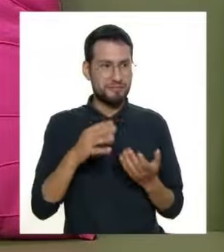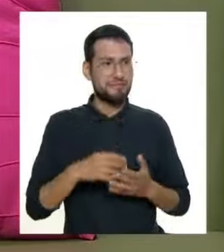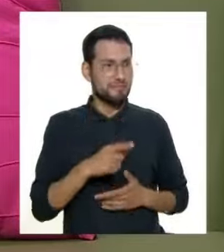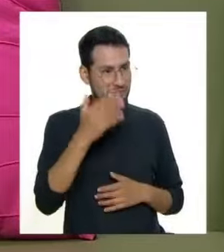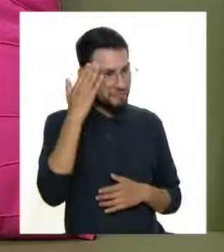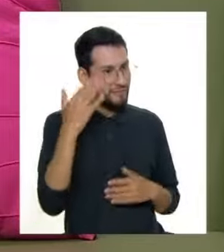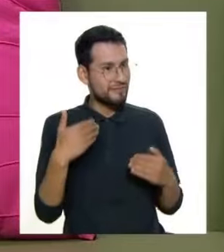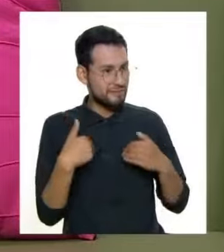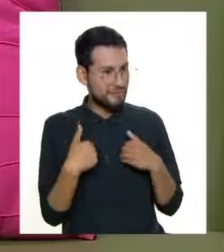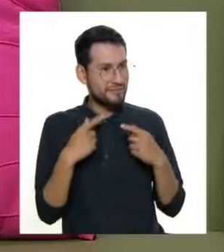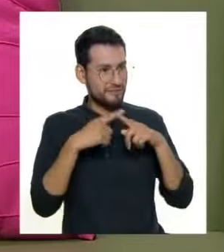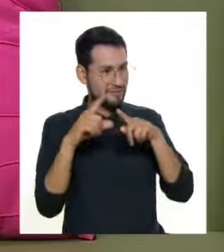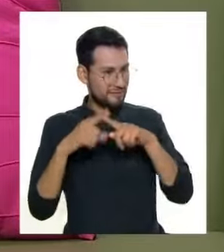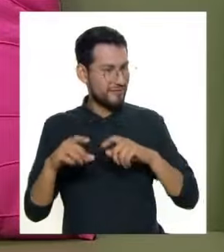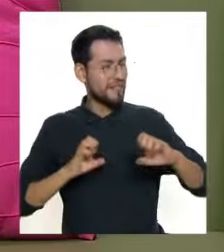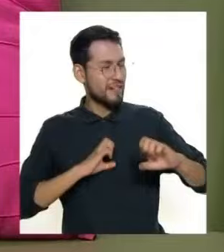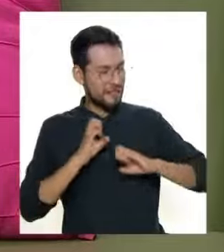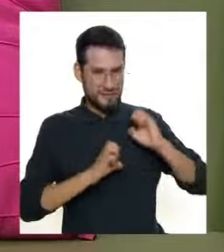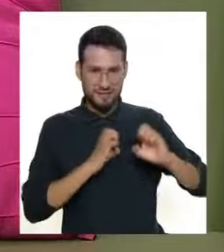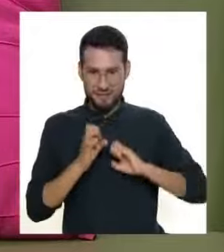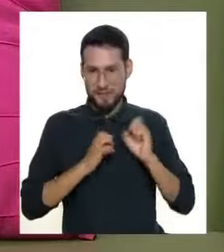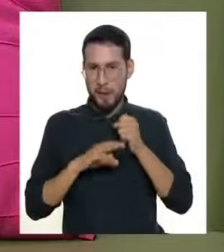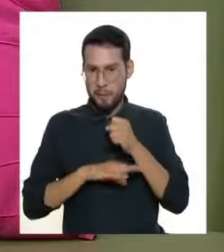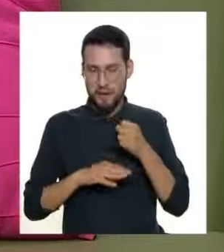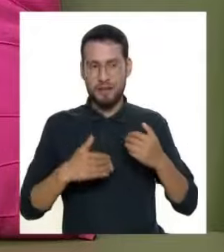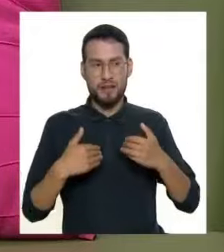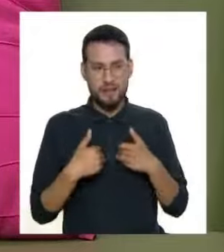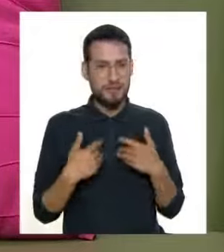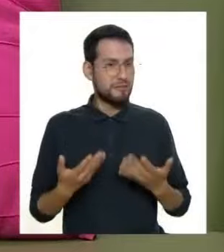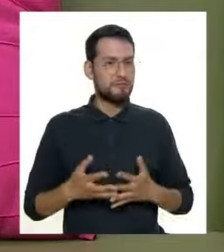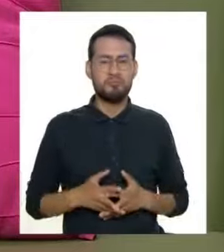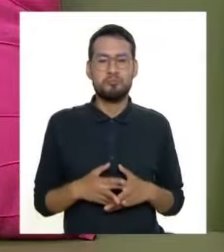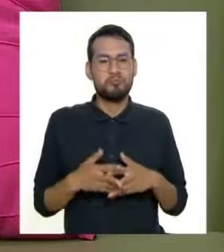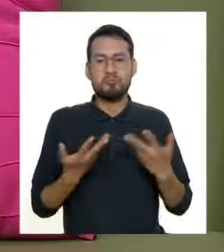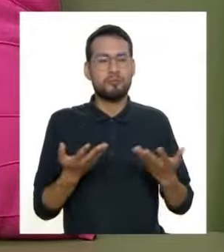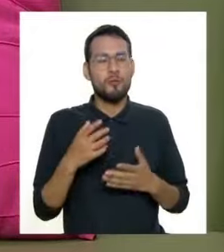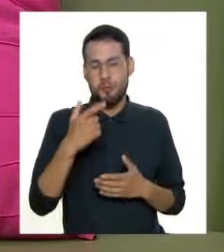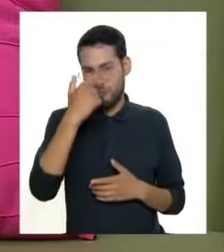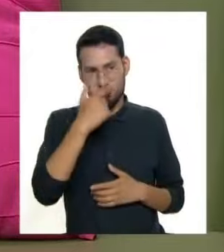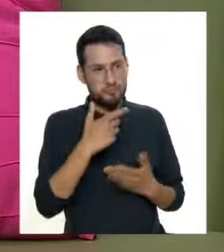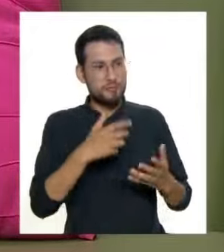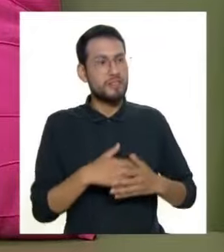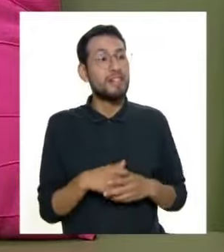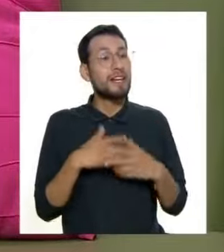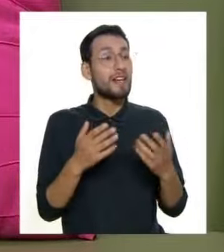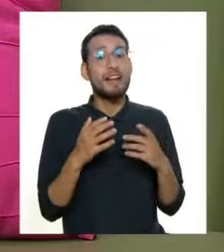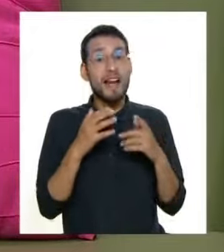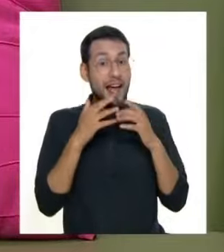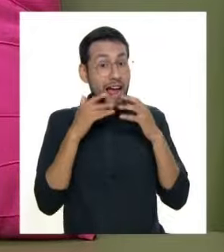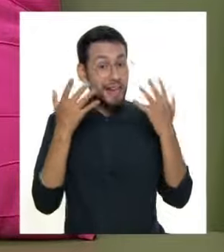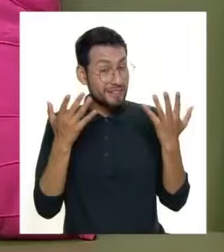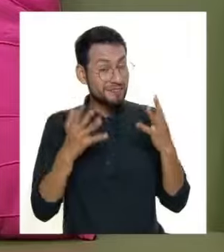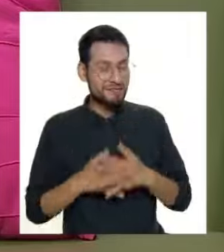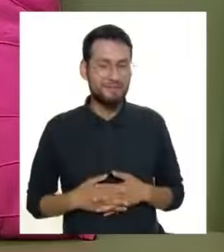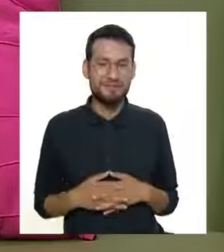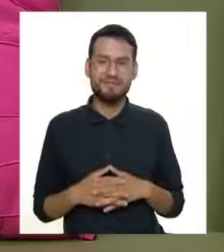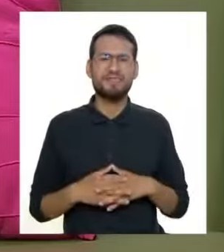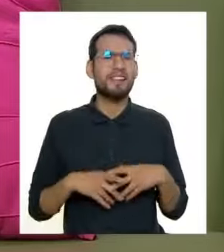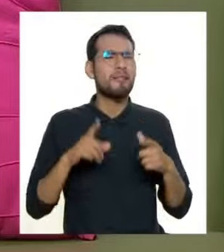ustedes saben que tenemos distintas emociones básicas, ¿no? Con las que nacemos, así viene preparado el ser humano. Y la alegría es una de ellas,